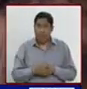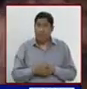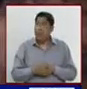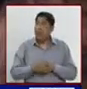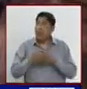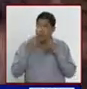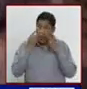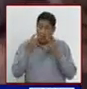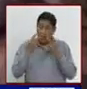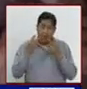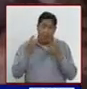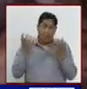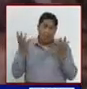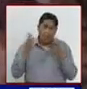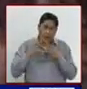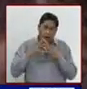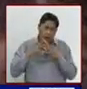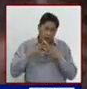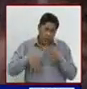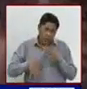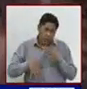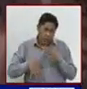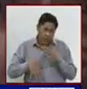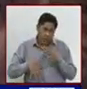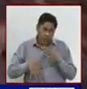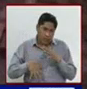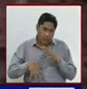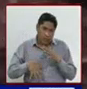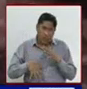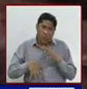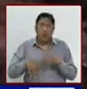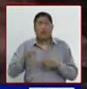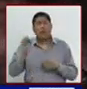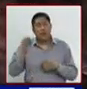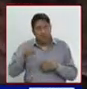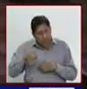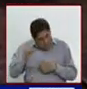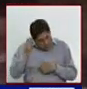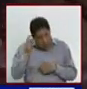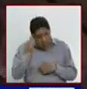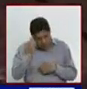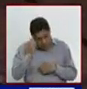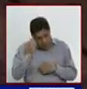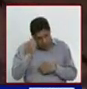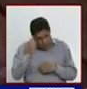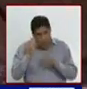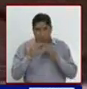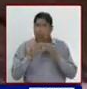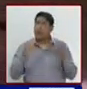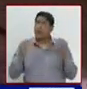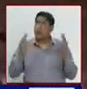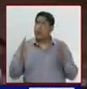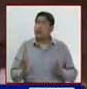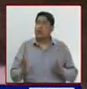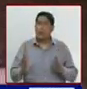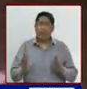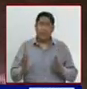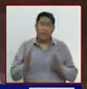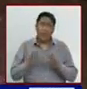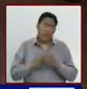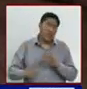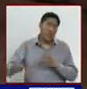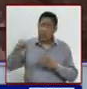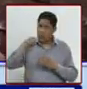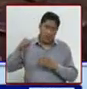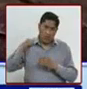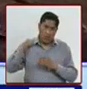viendo solamente escombros y adonado el lugar. Uh-huh. Exactamente, es la casa que se ve desde la parte superior